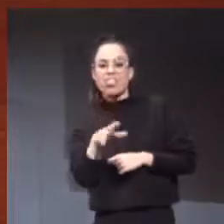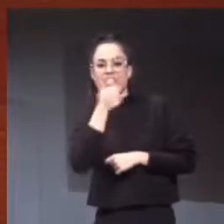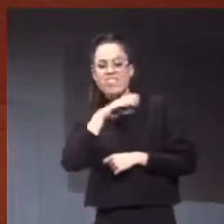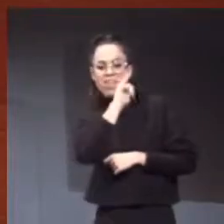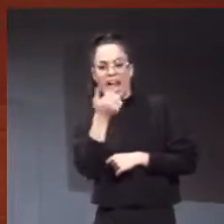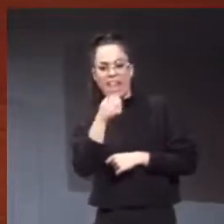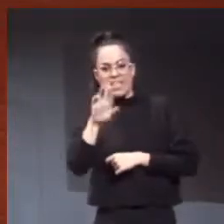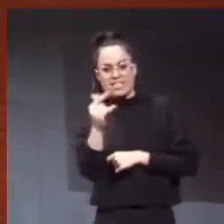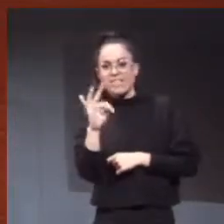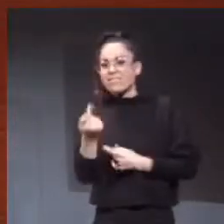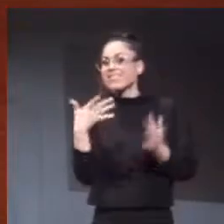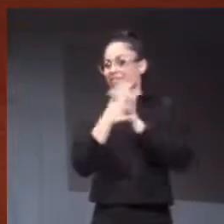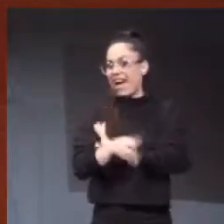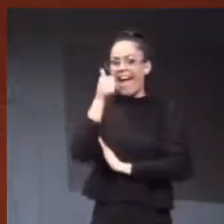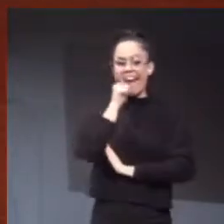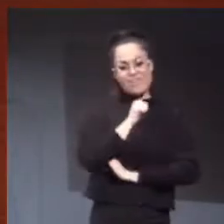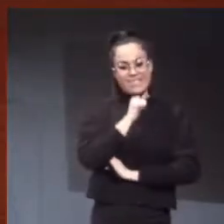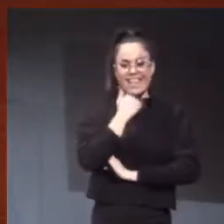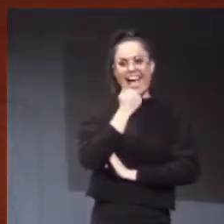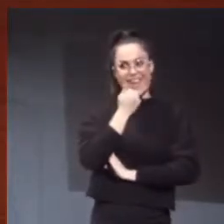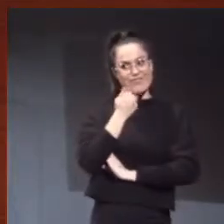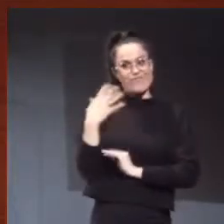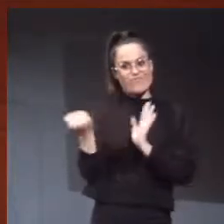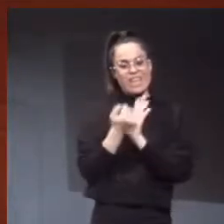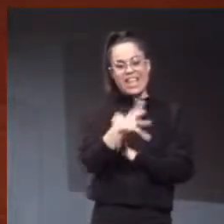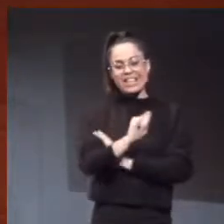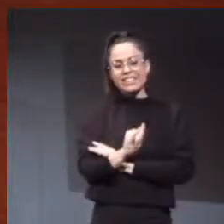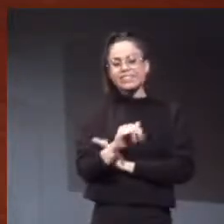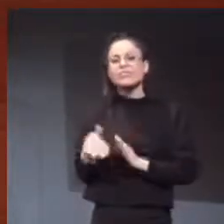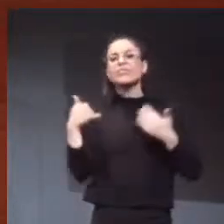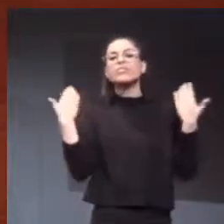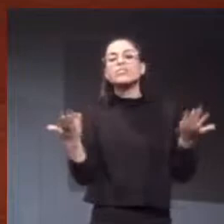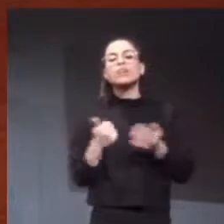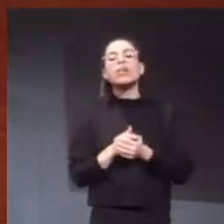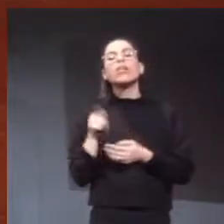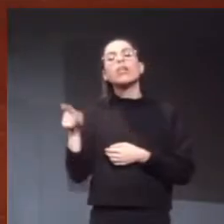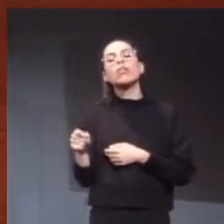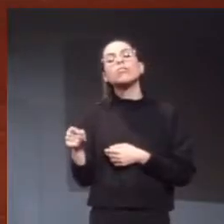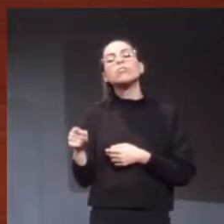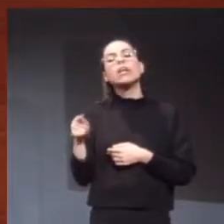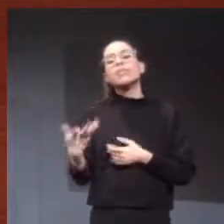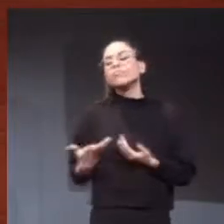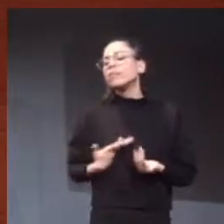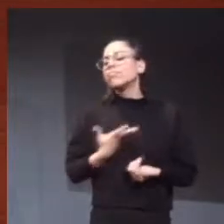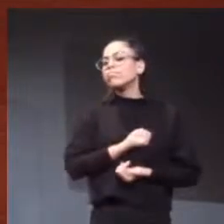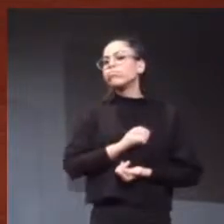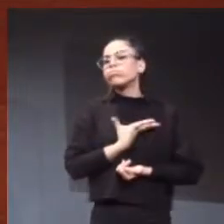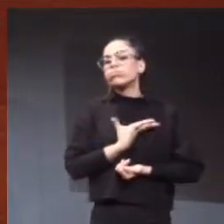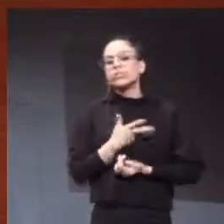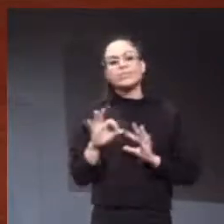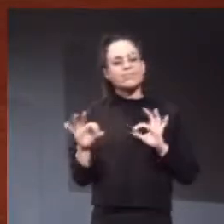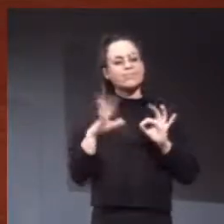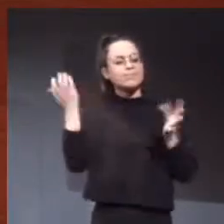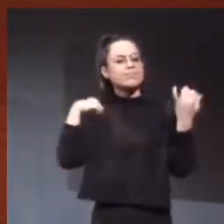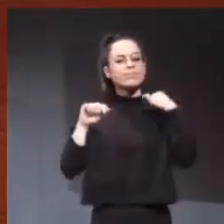de alavés tiene que tener, ¿eh? Alberto estudió Ciencias de la Información, pero su pasión era la interpretación. Ha participado en películas